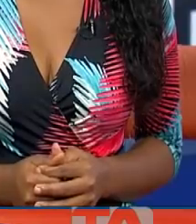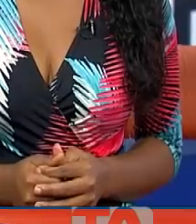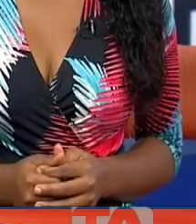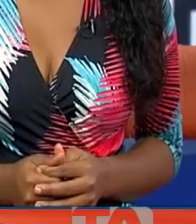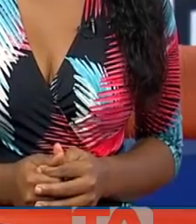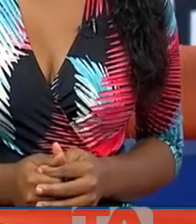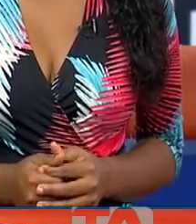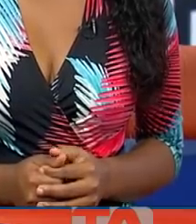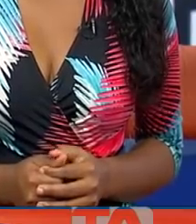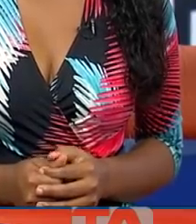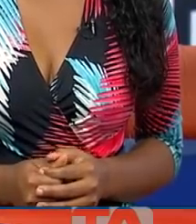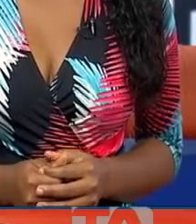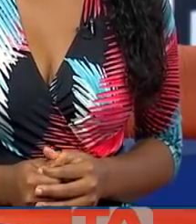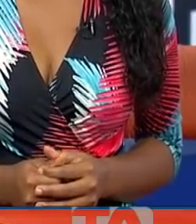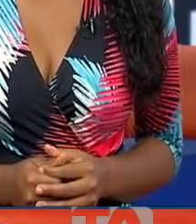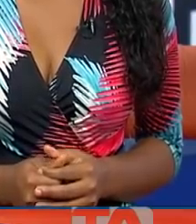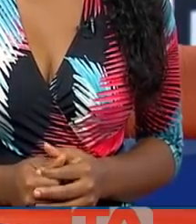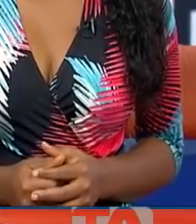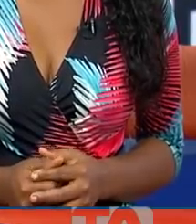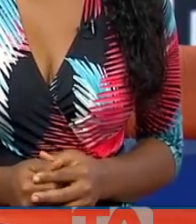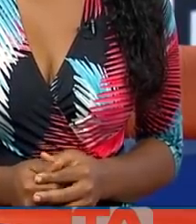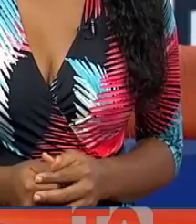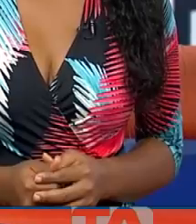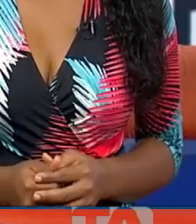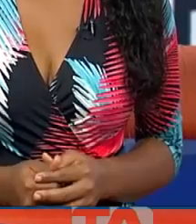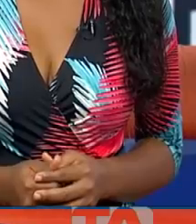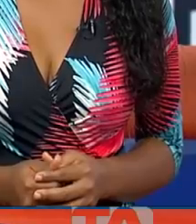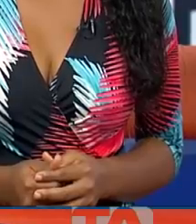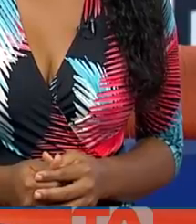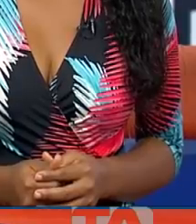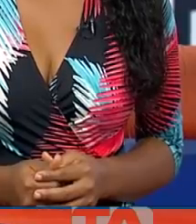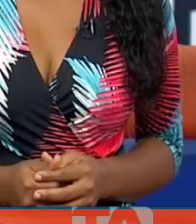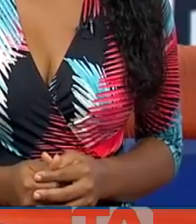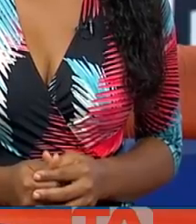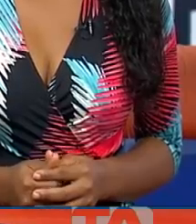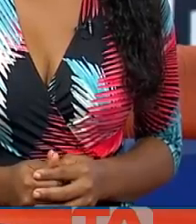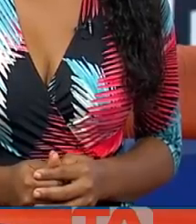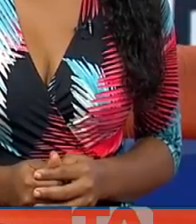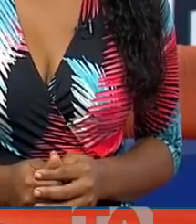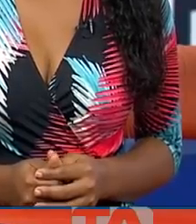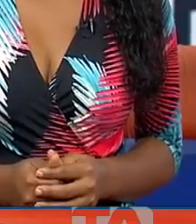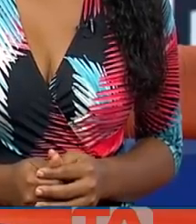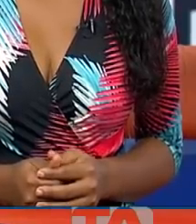horario permitido para este día martes. Hoy únicamente pueden circular los vehículos con placas terminadas en dígitos pares 2, 4,